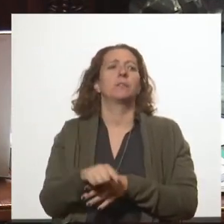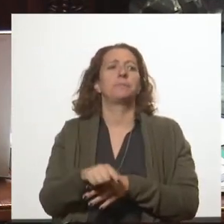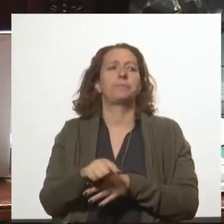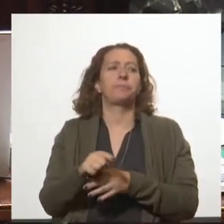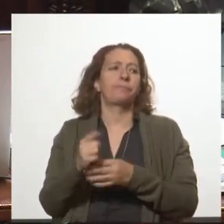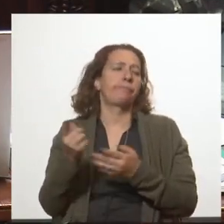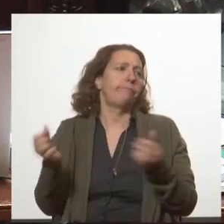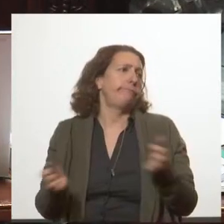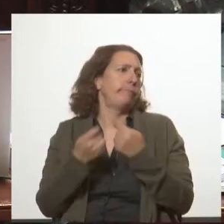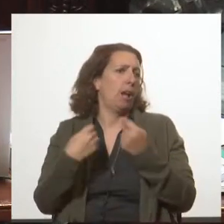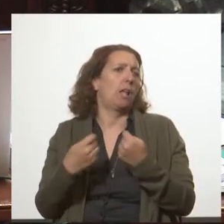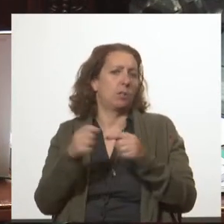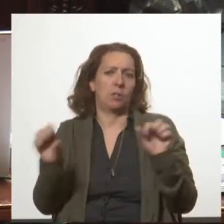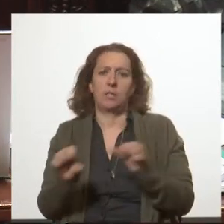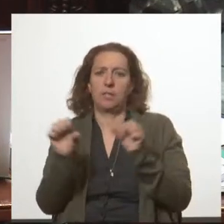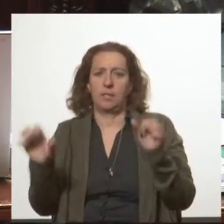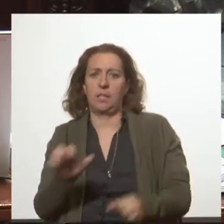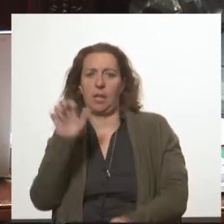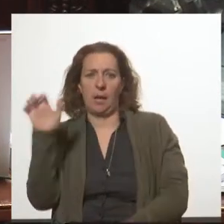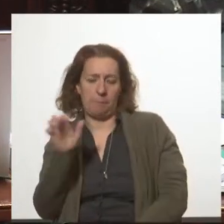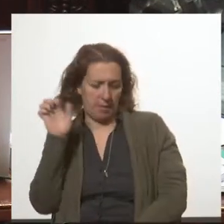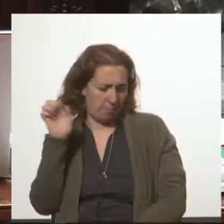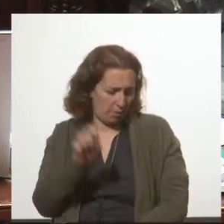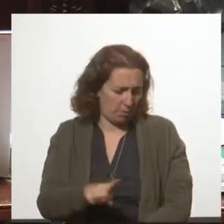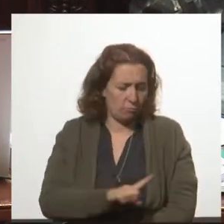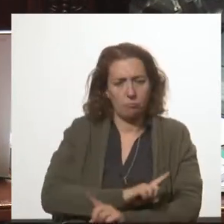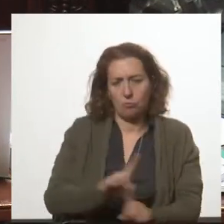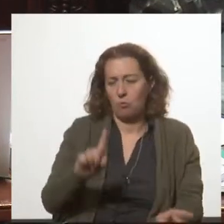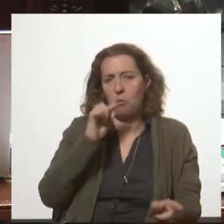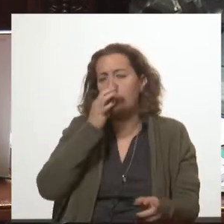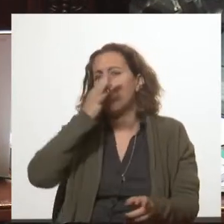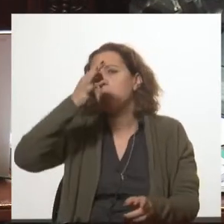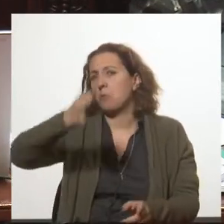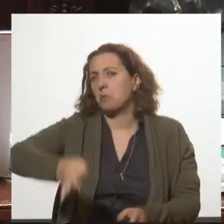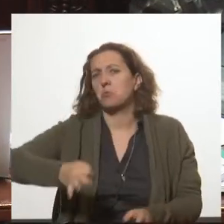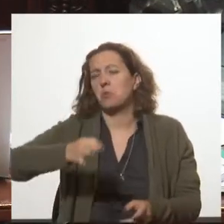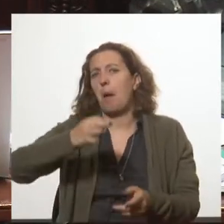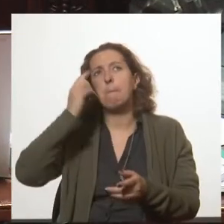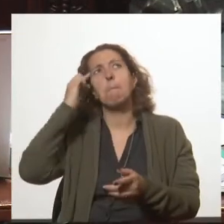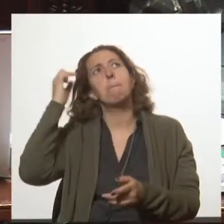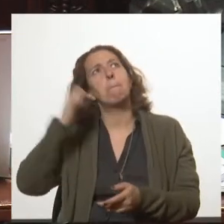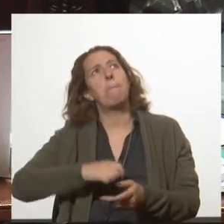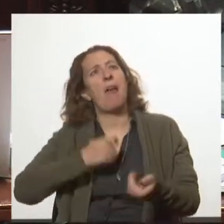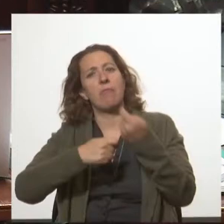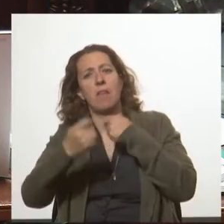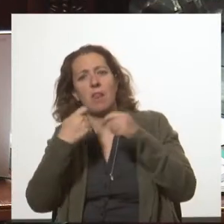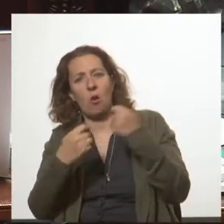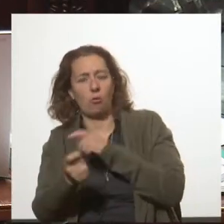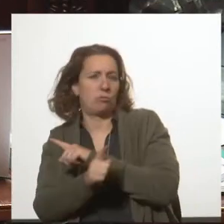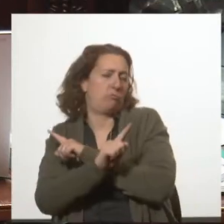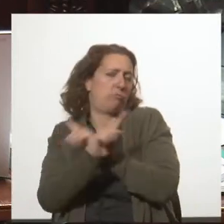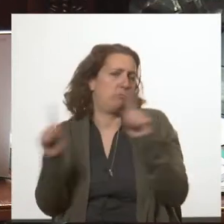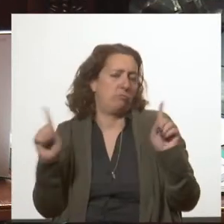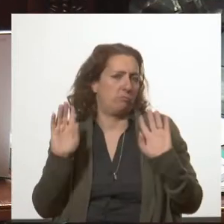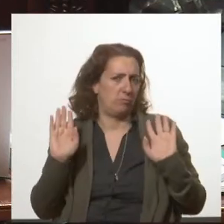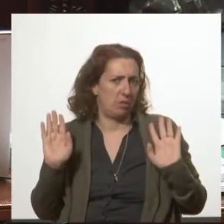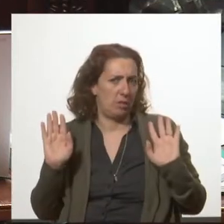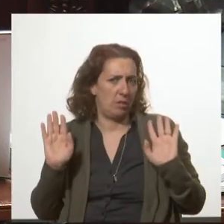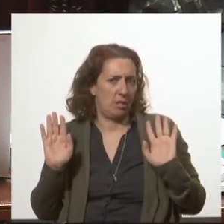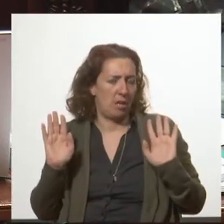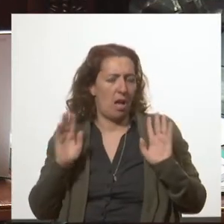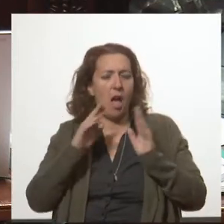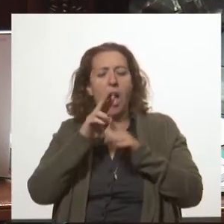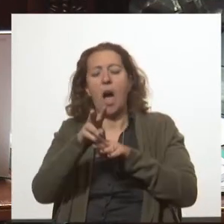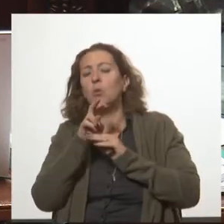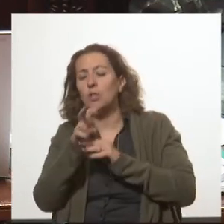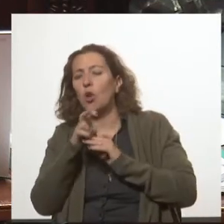la empresa para ello ni se pronuncia sobre los planes de negocio de la firma en general ni en el caso particular delante de la arena la auditoría externa de